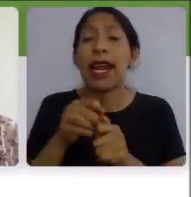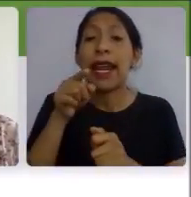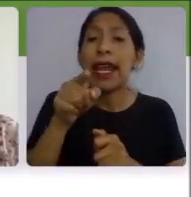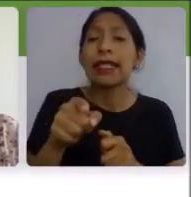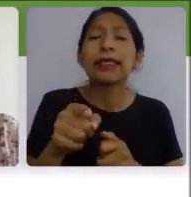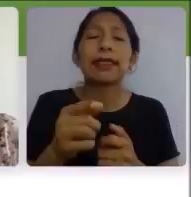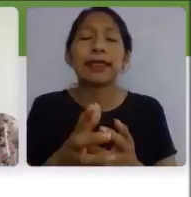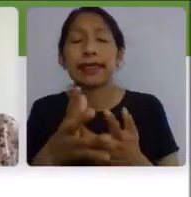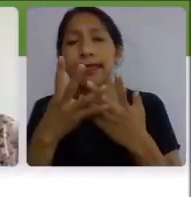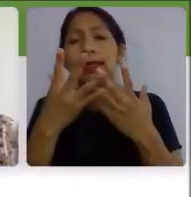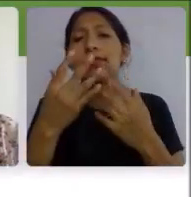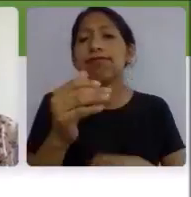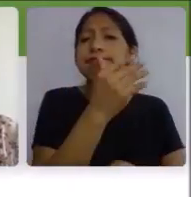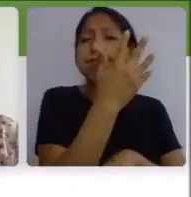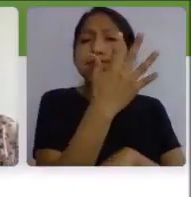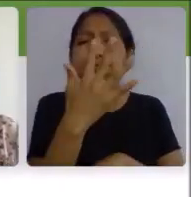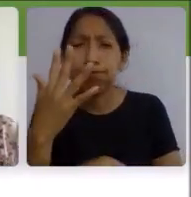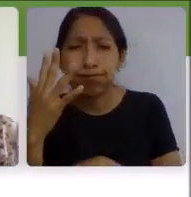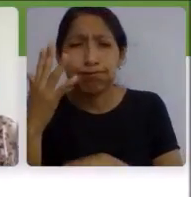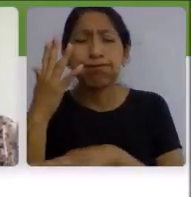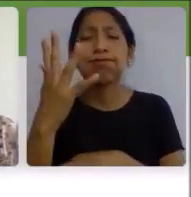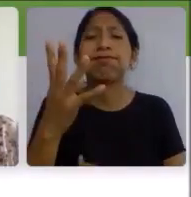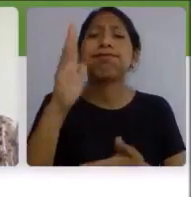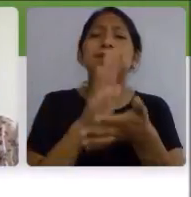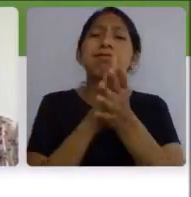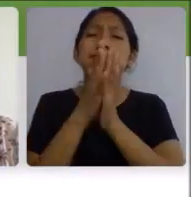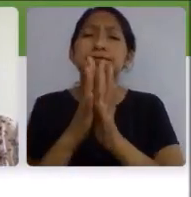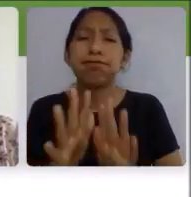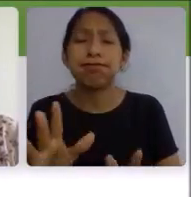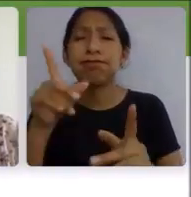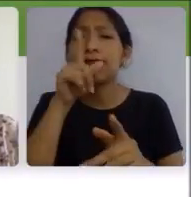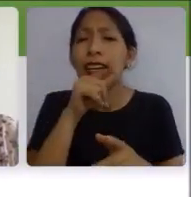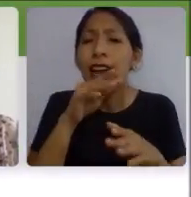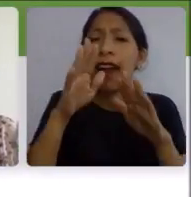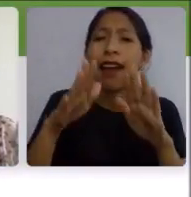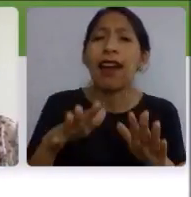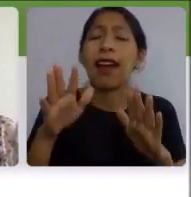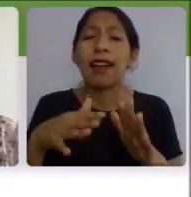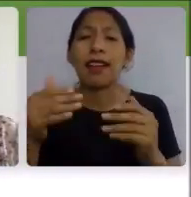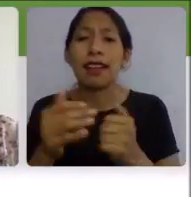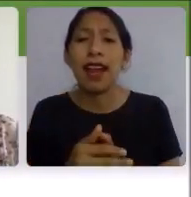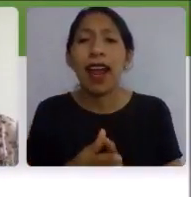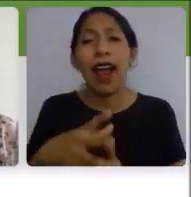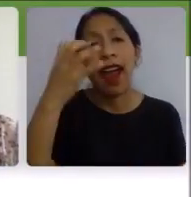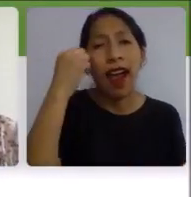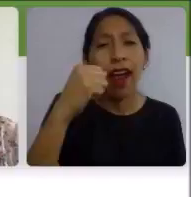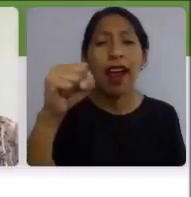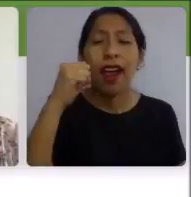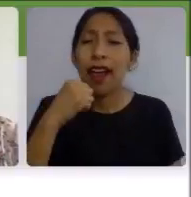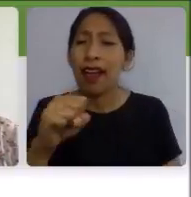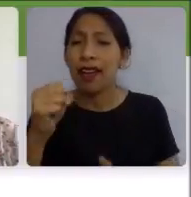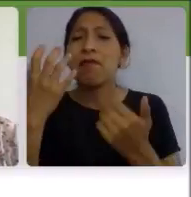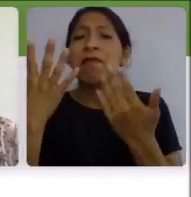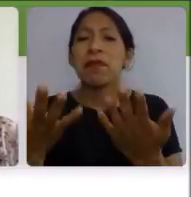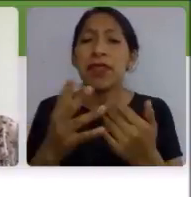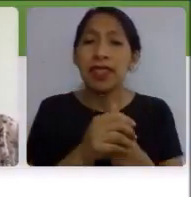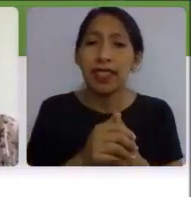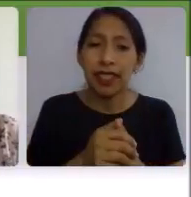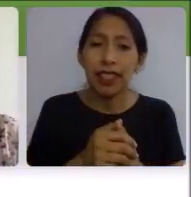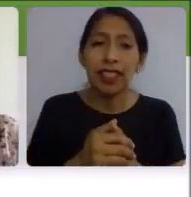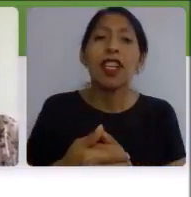naturaleza, aventura, de naturaleza con observación de aves, aventura, tenemos cultura, tenemos